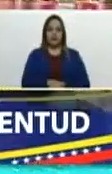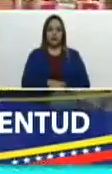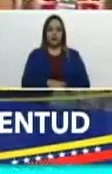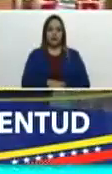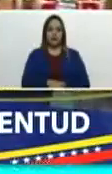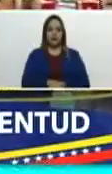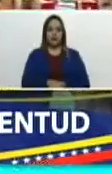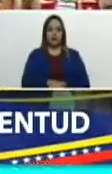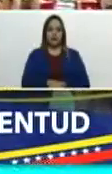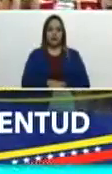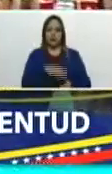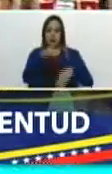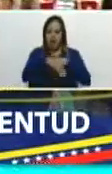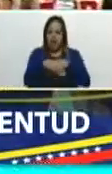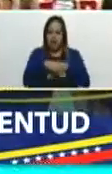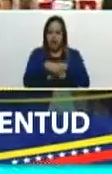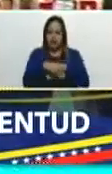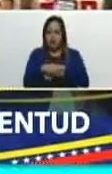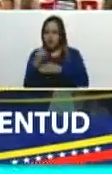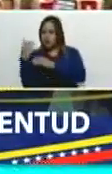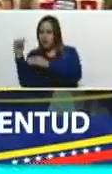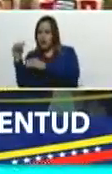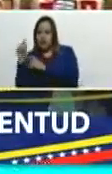Una red pasa a otra.